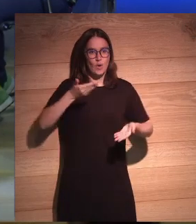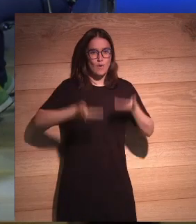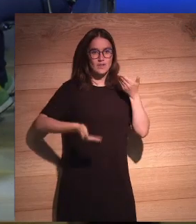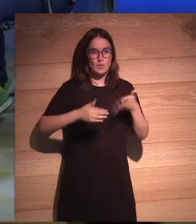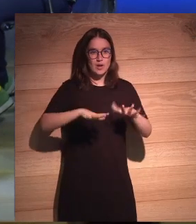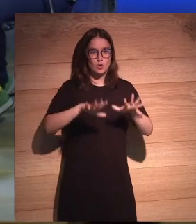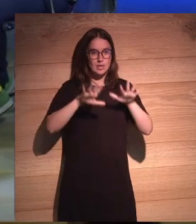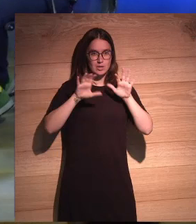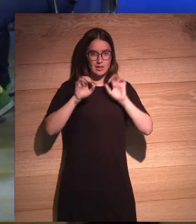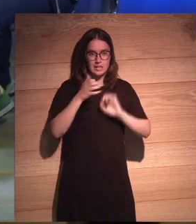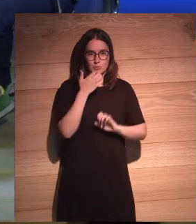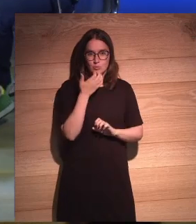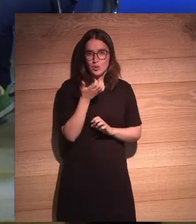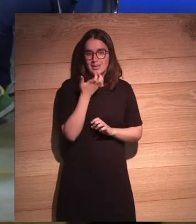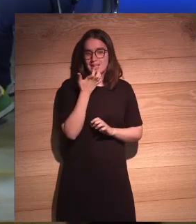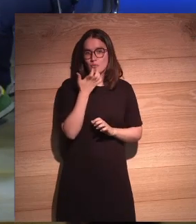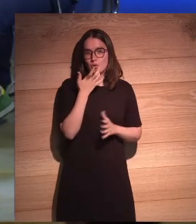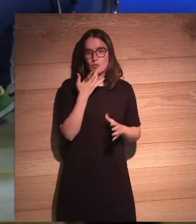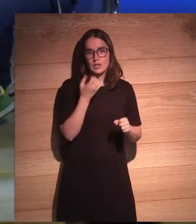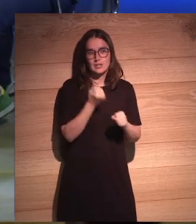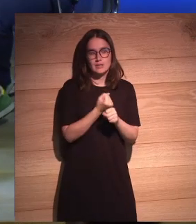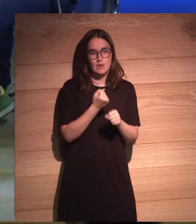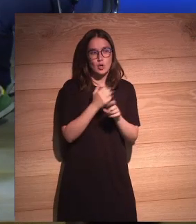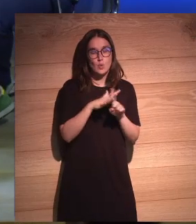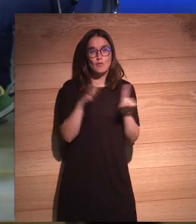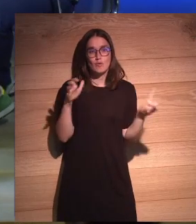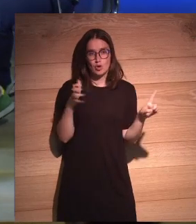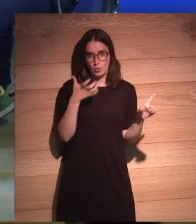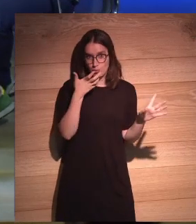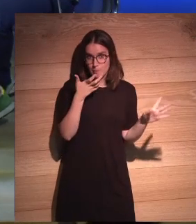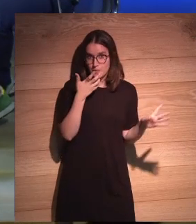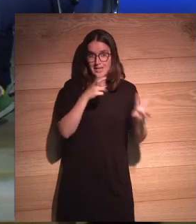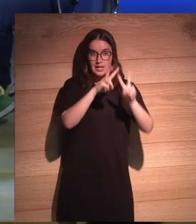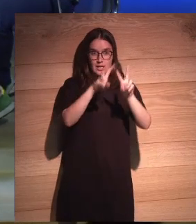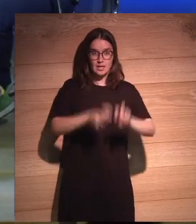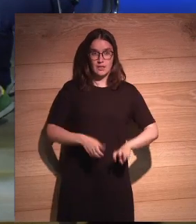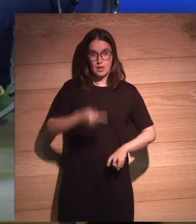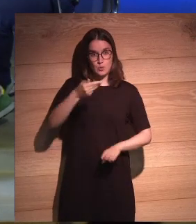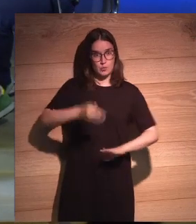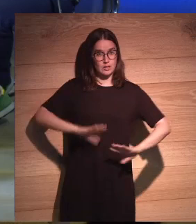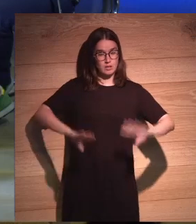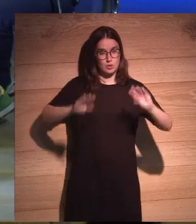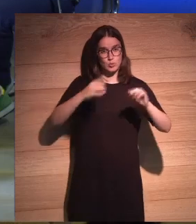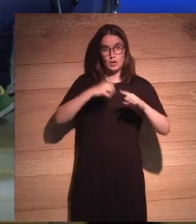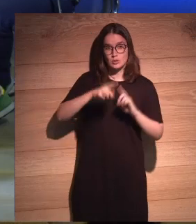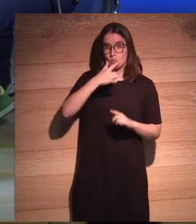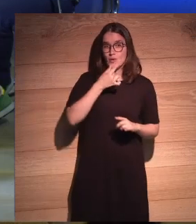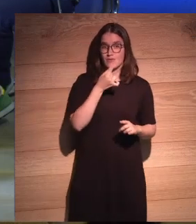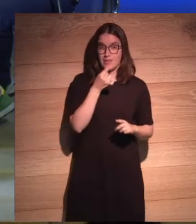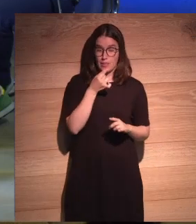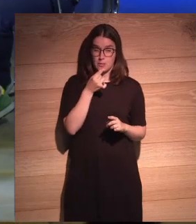los aprendizajes a través, por ejemplo, pues por el desempeño en un foro, por cómo tratan, y analizar la relevancia. Una cosa muy